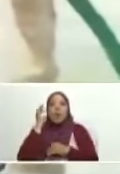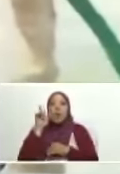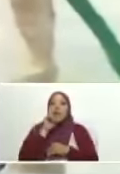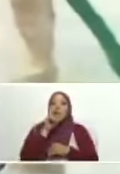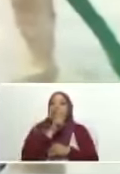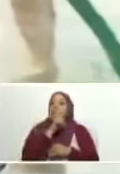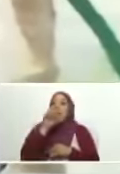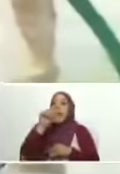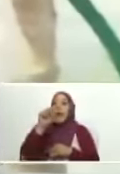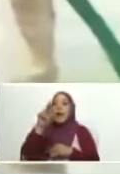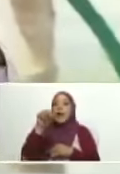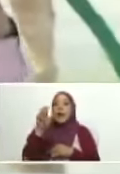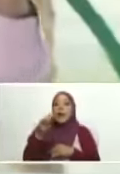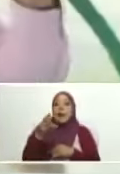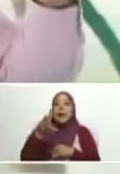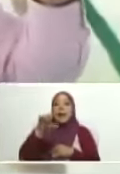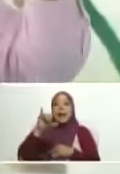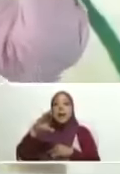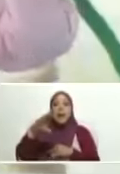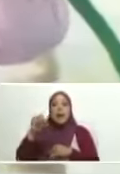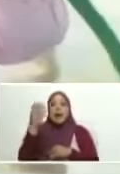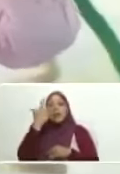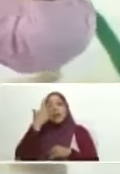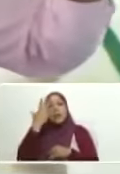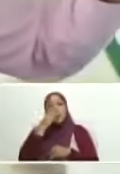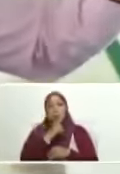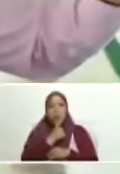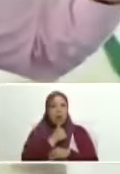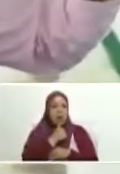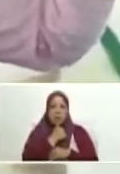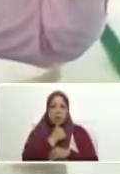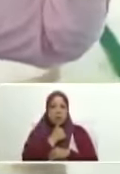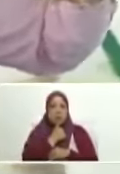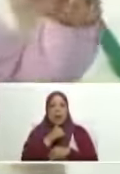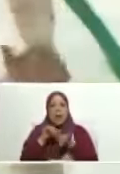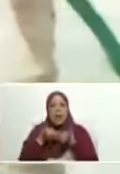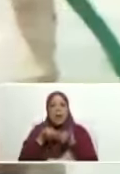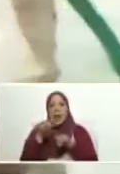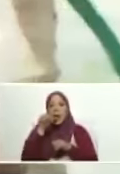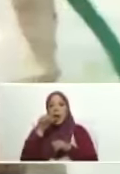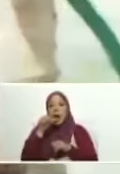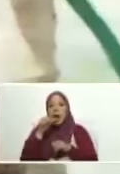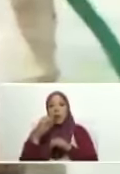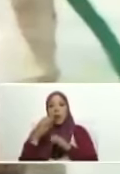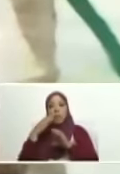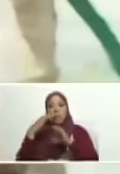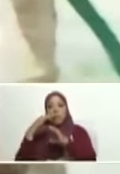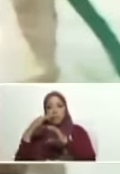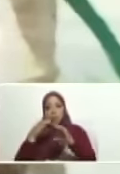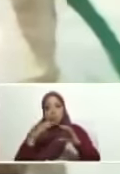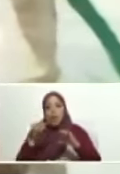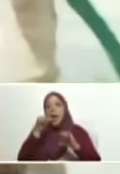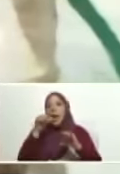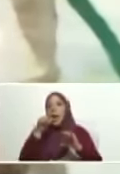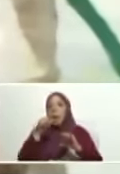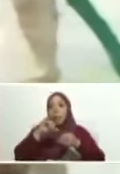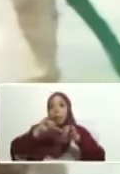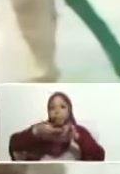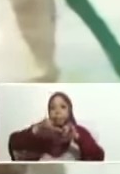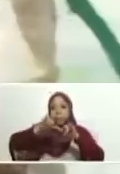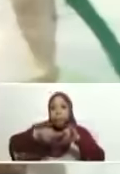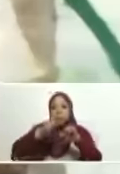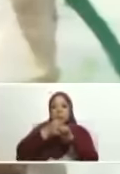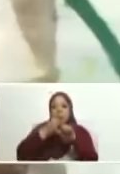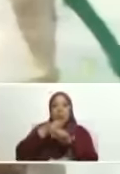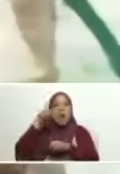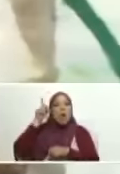Gómez. Y el gran ingeniero hidráulico que hizo los malecones. Bueno, aquí está Christopher también, ingeniero hidráulico,